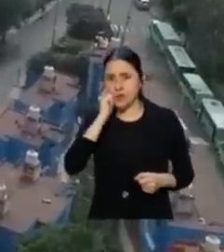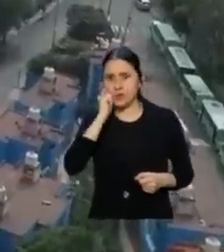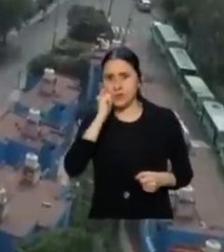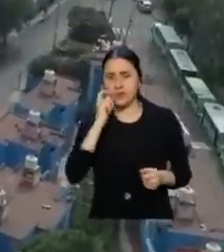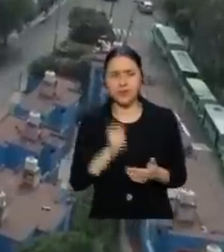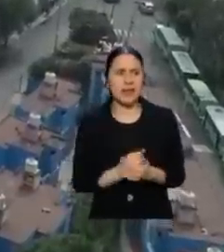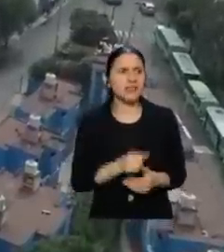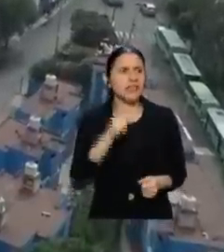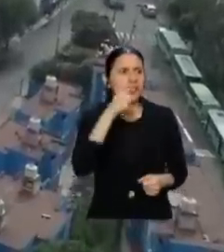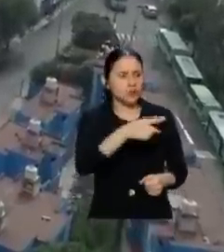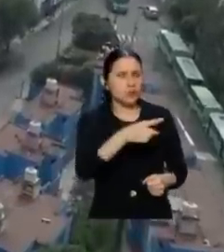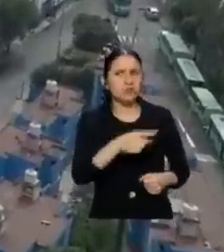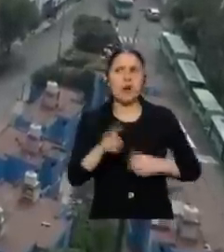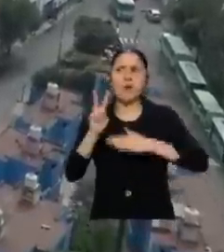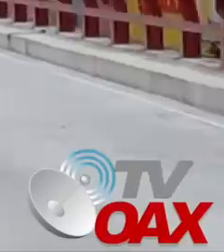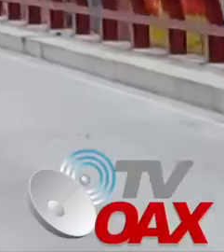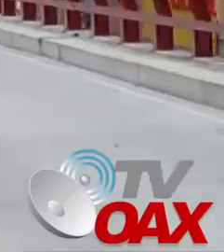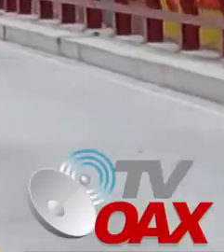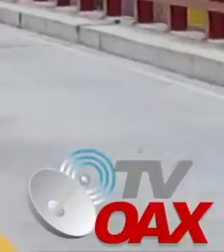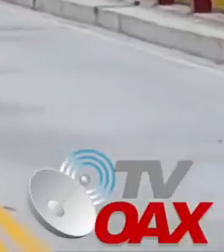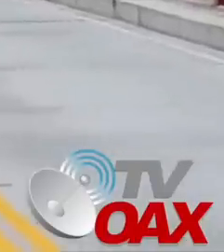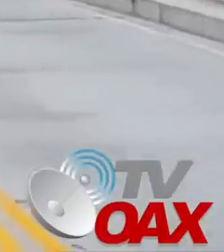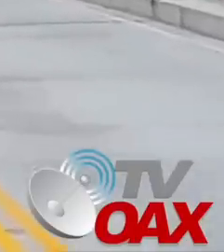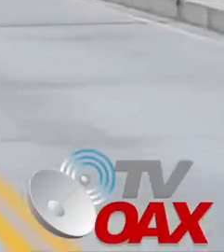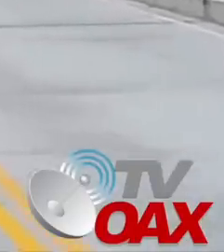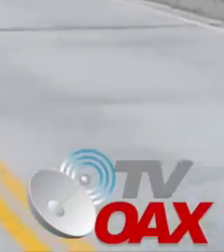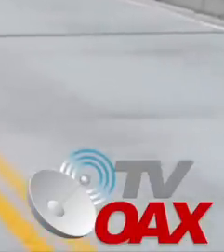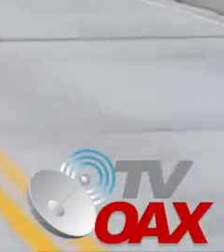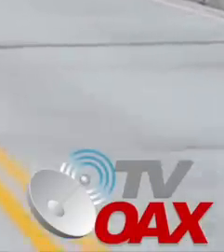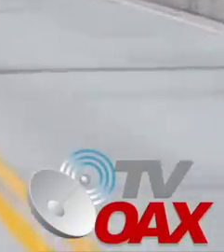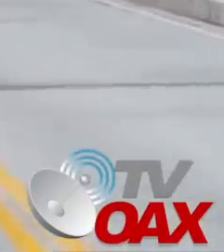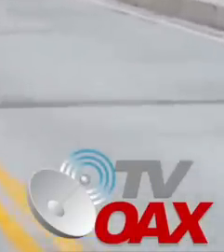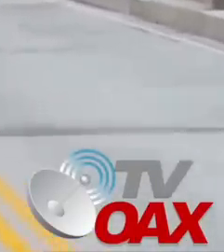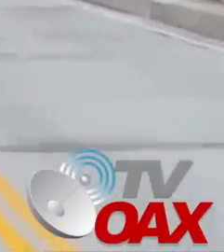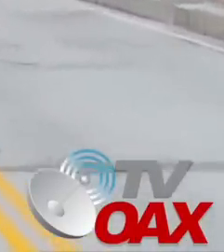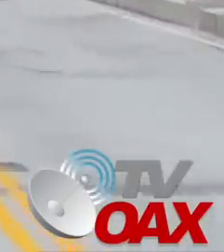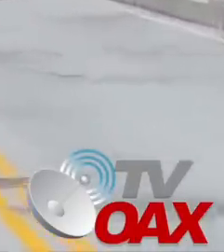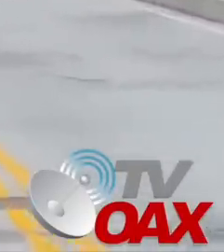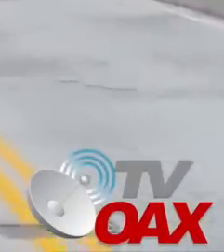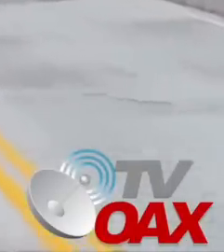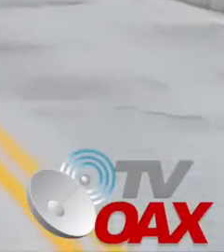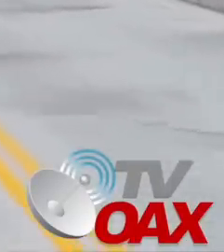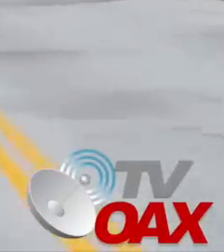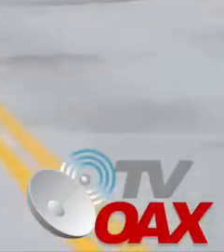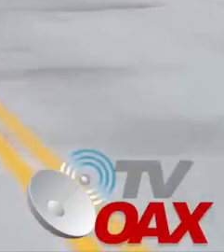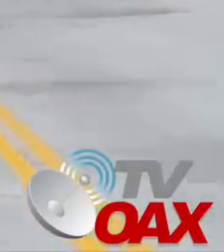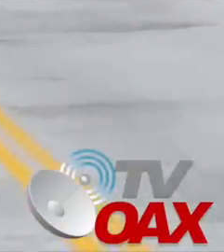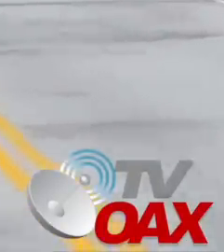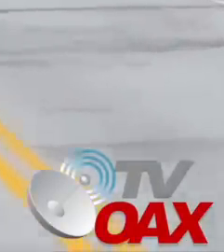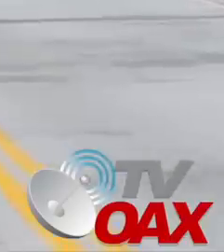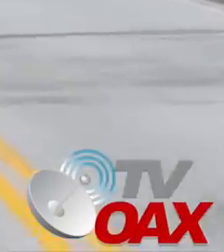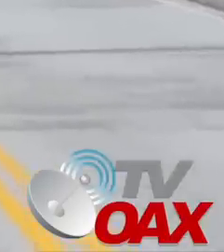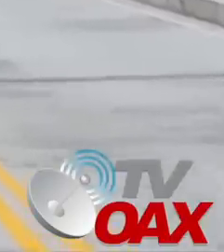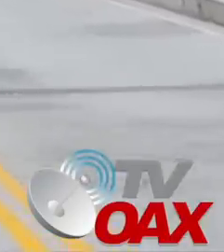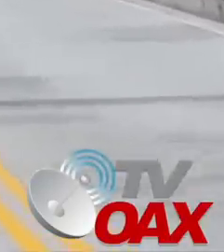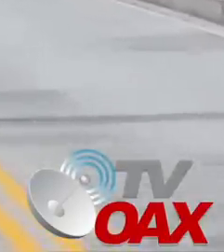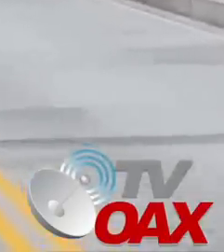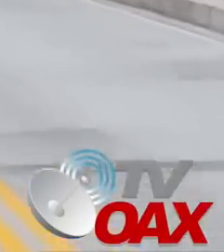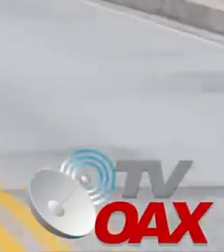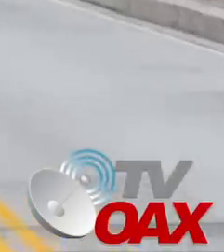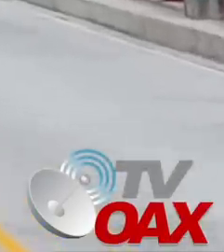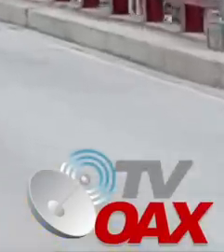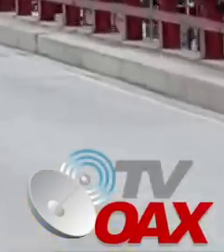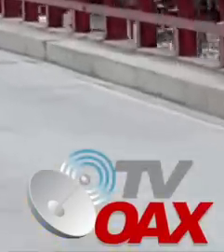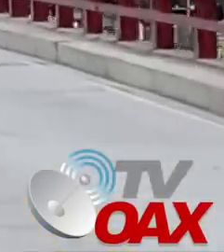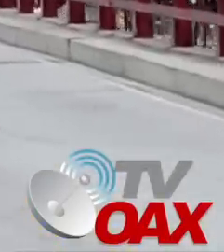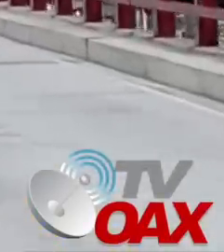Ciudad de México, Claudia Sheinbaum, dio inicio con las pruebas del nuevo transporte que entra en operación